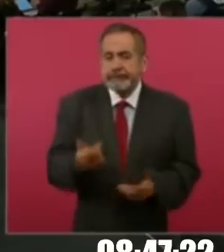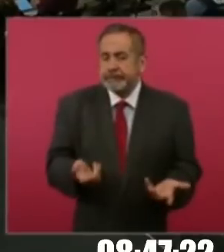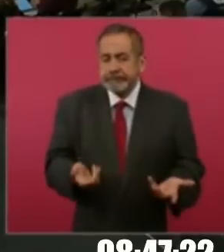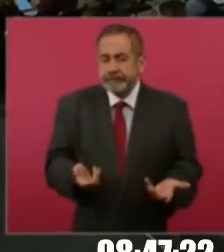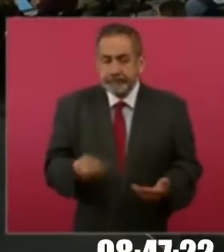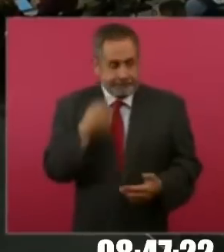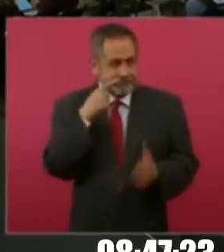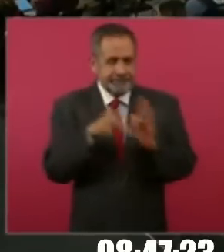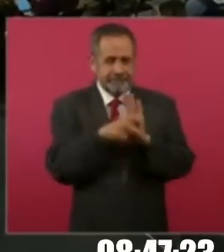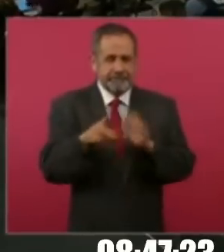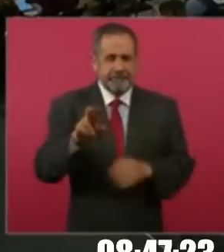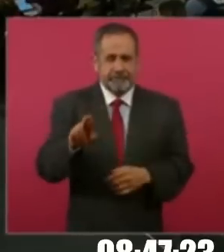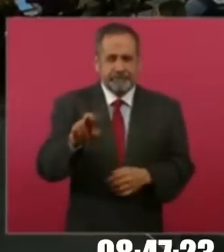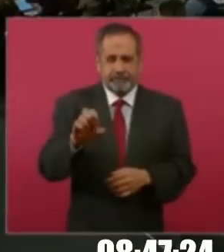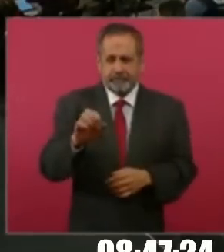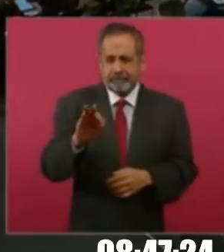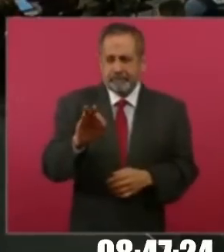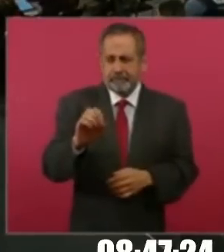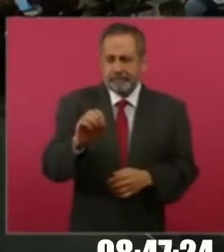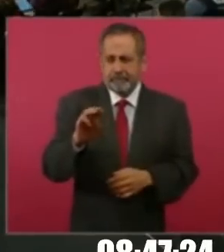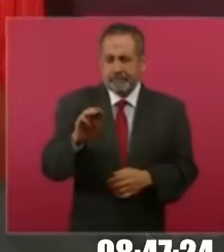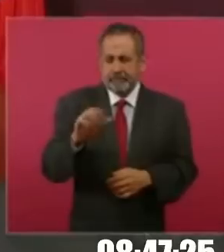miren en reforma